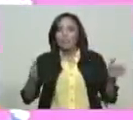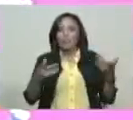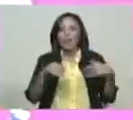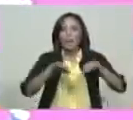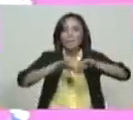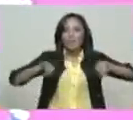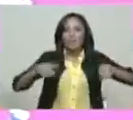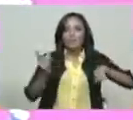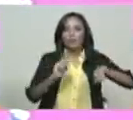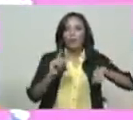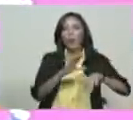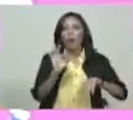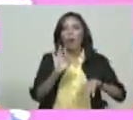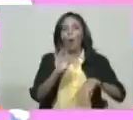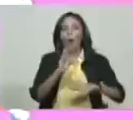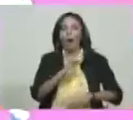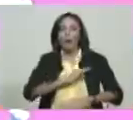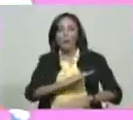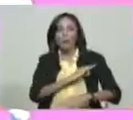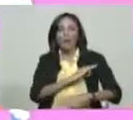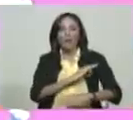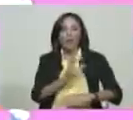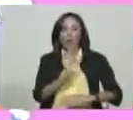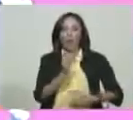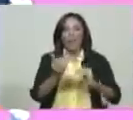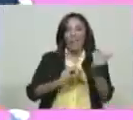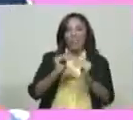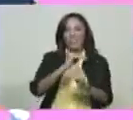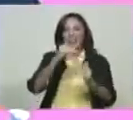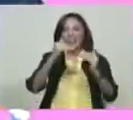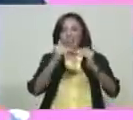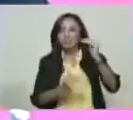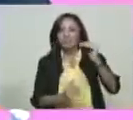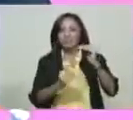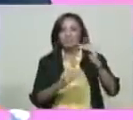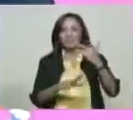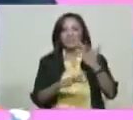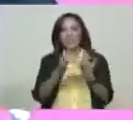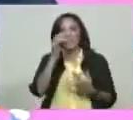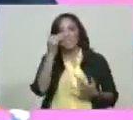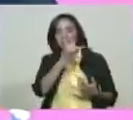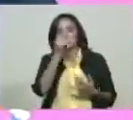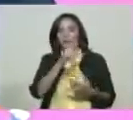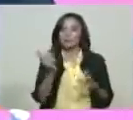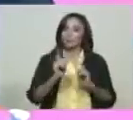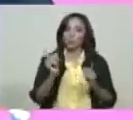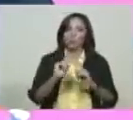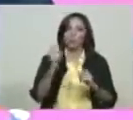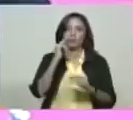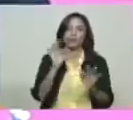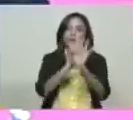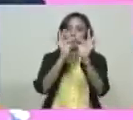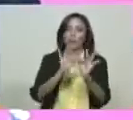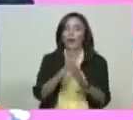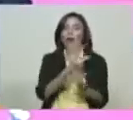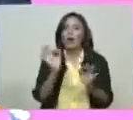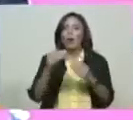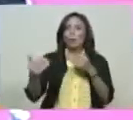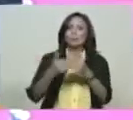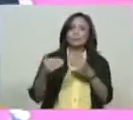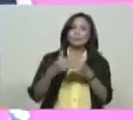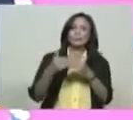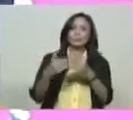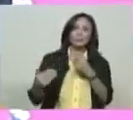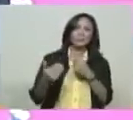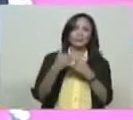desmoralizar, o no para buscar aplausos en medio de los acontecimientos de agresión y amenaza